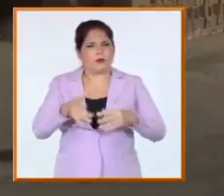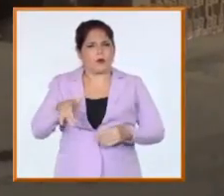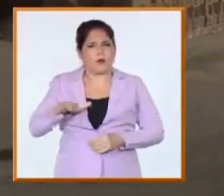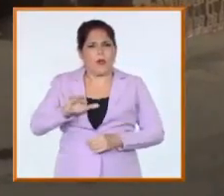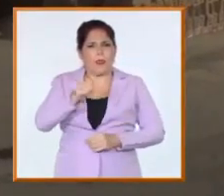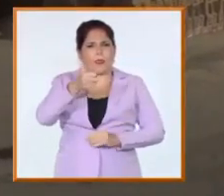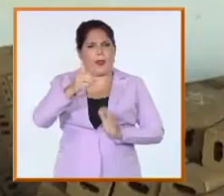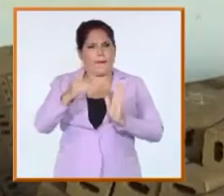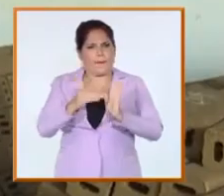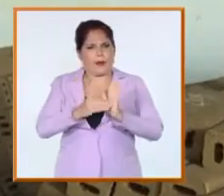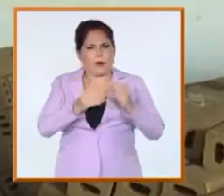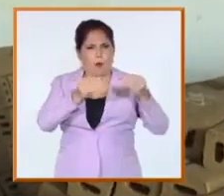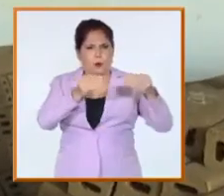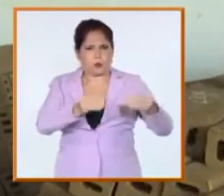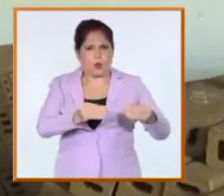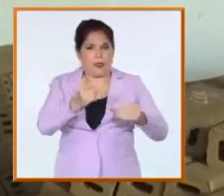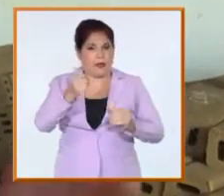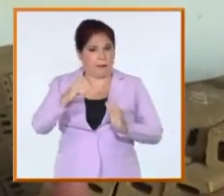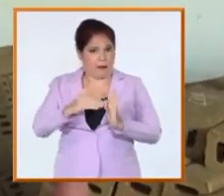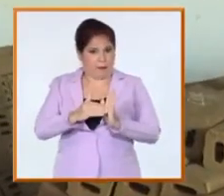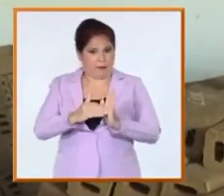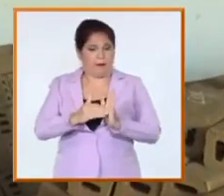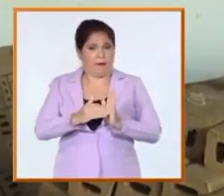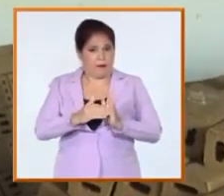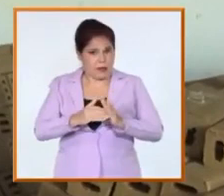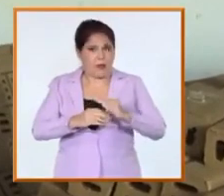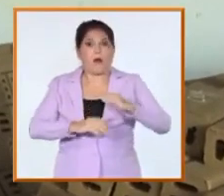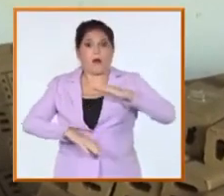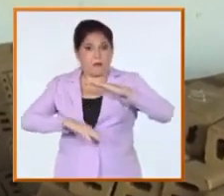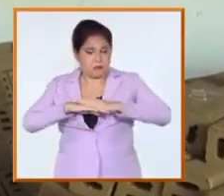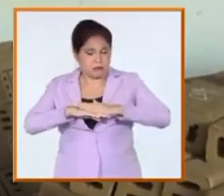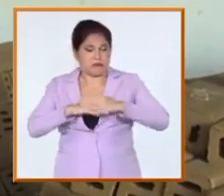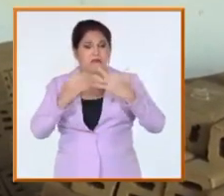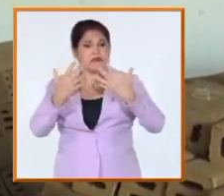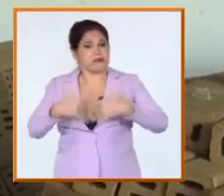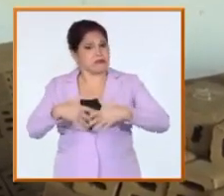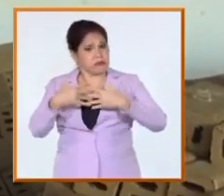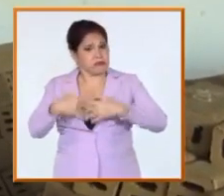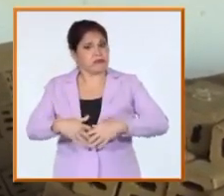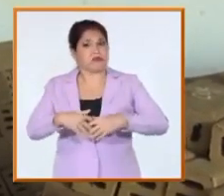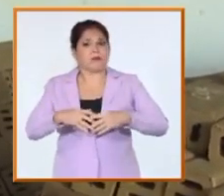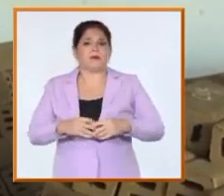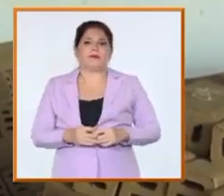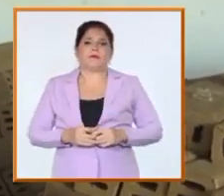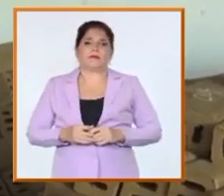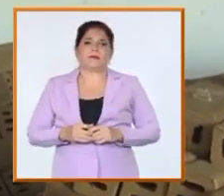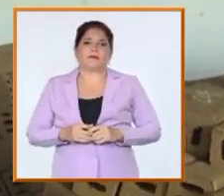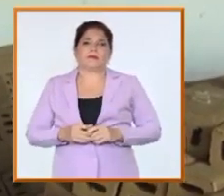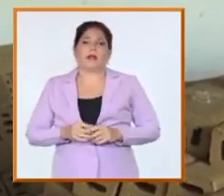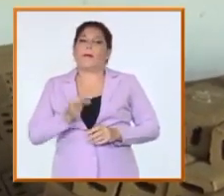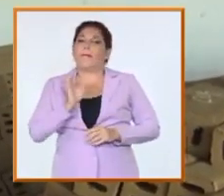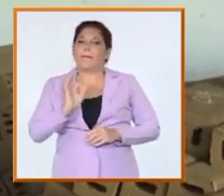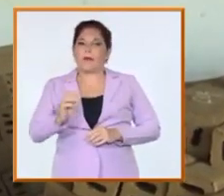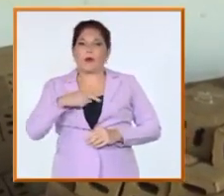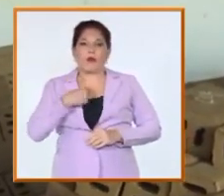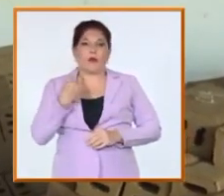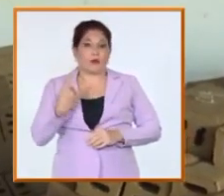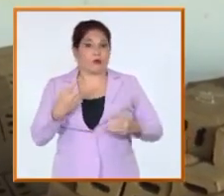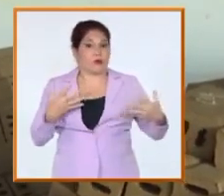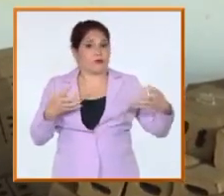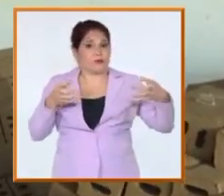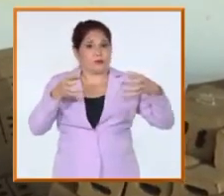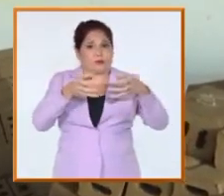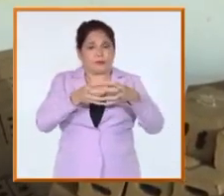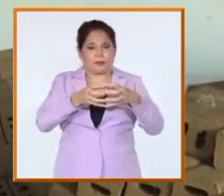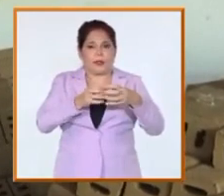de 10.000 pastillas diarias O sea que tenemos más capacidad de producir pastillas que de quemarla es por eso que hemos logrado el vínculo con